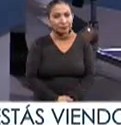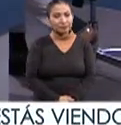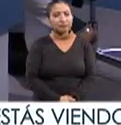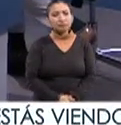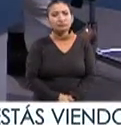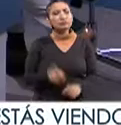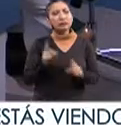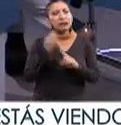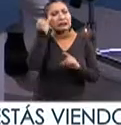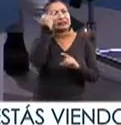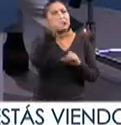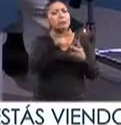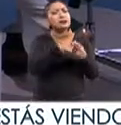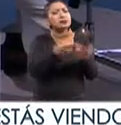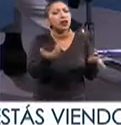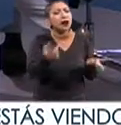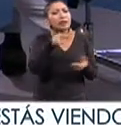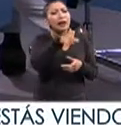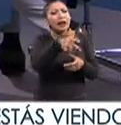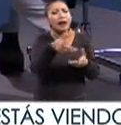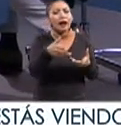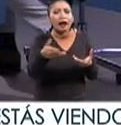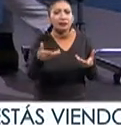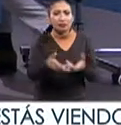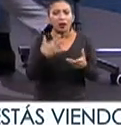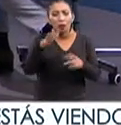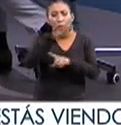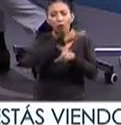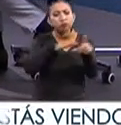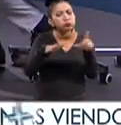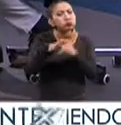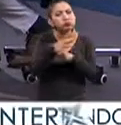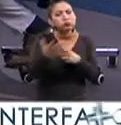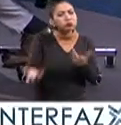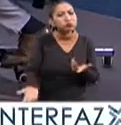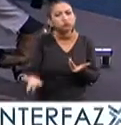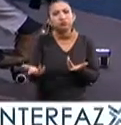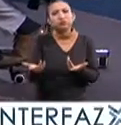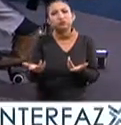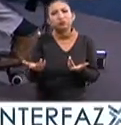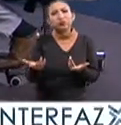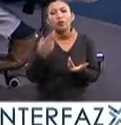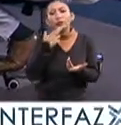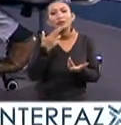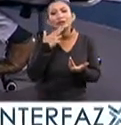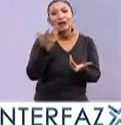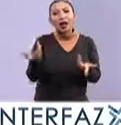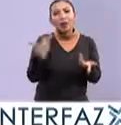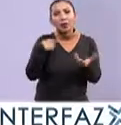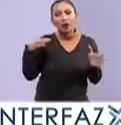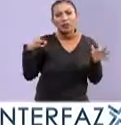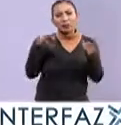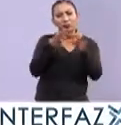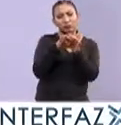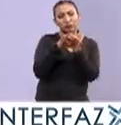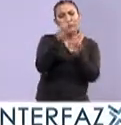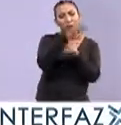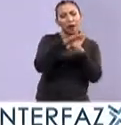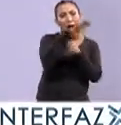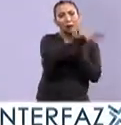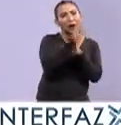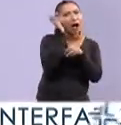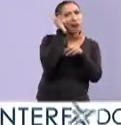¿De dónde surge esta idea, Todd, de llevar un ámbito, digamos, utilizar un poco la kinestesia, ¿no? Llevar un